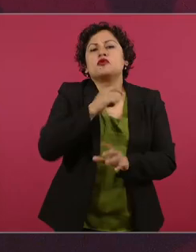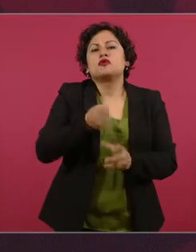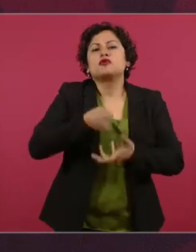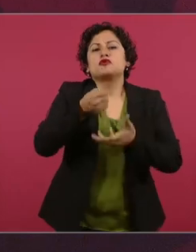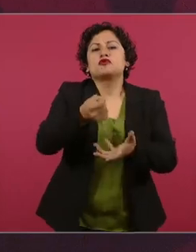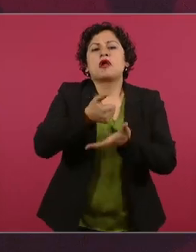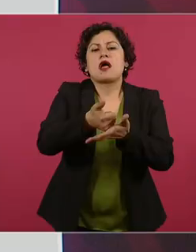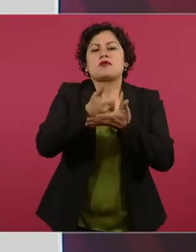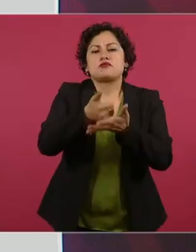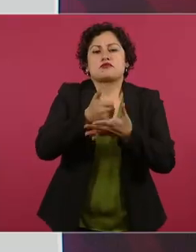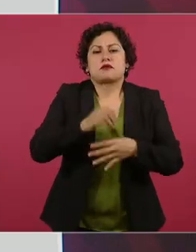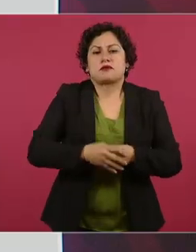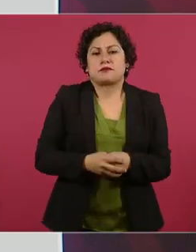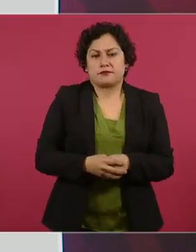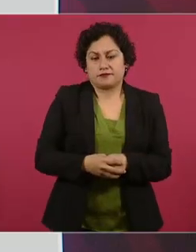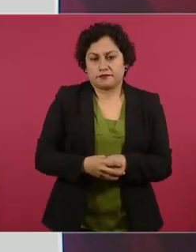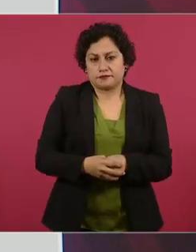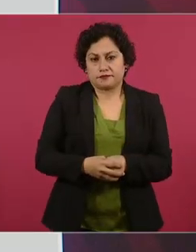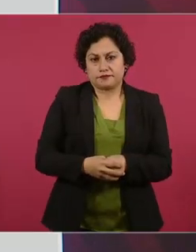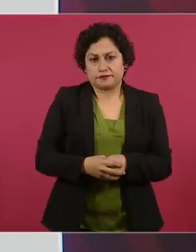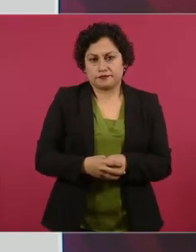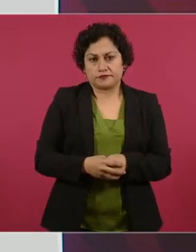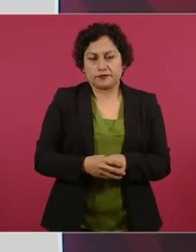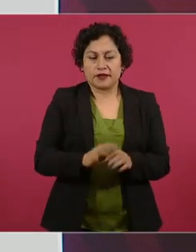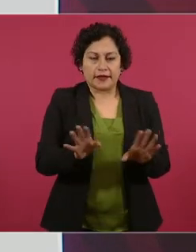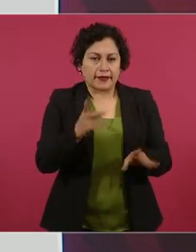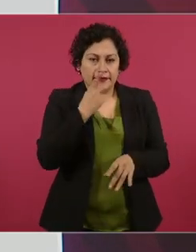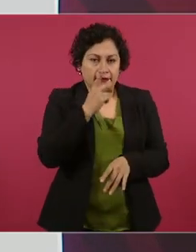No, ¿cómo va a ser en cuanto